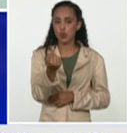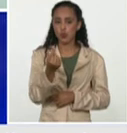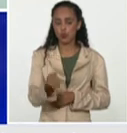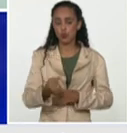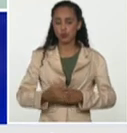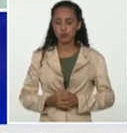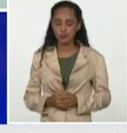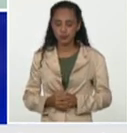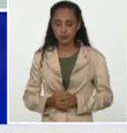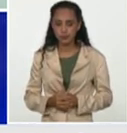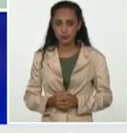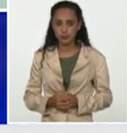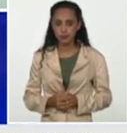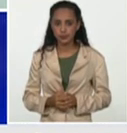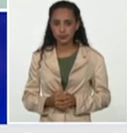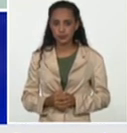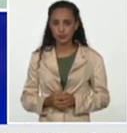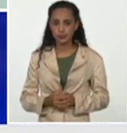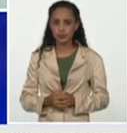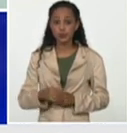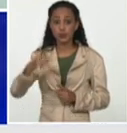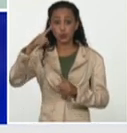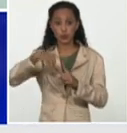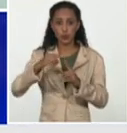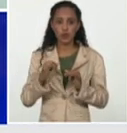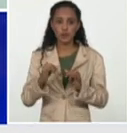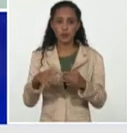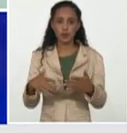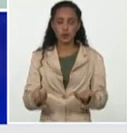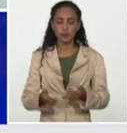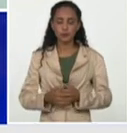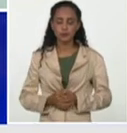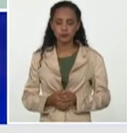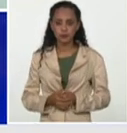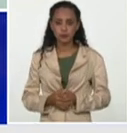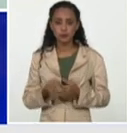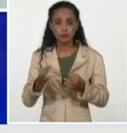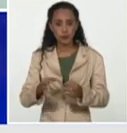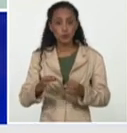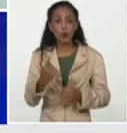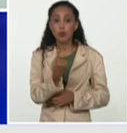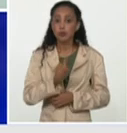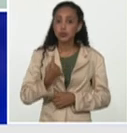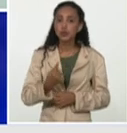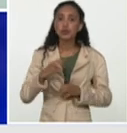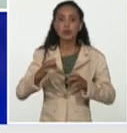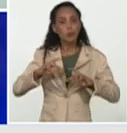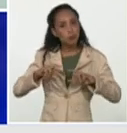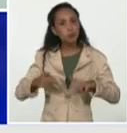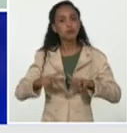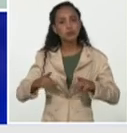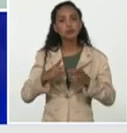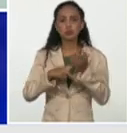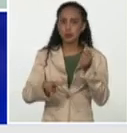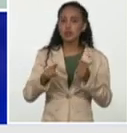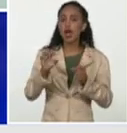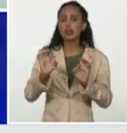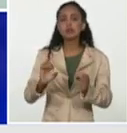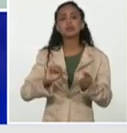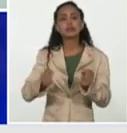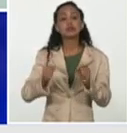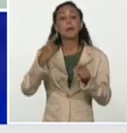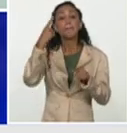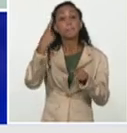importantes. Las Tunas, provincia que siempre reiteramos, que ha mantenido control de la pandemia, sin